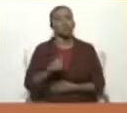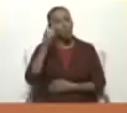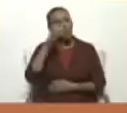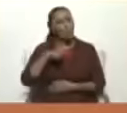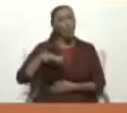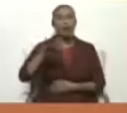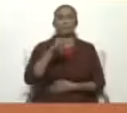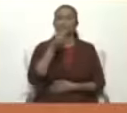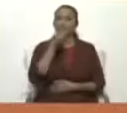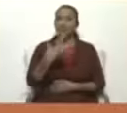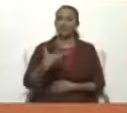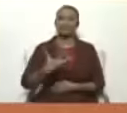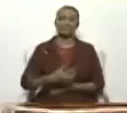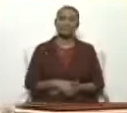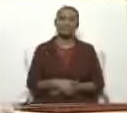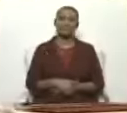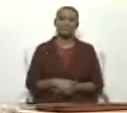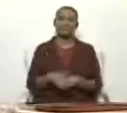Mira,